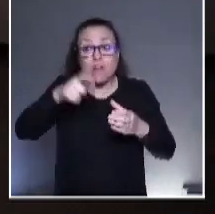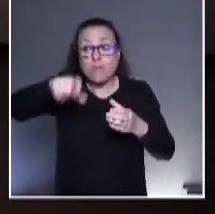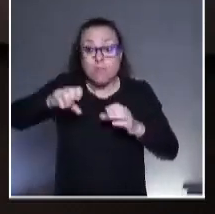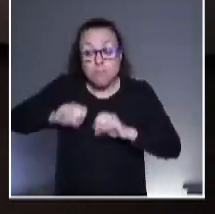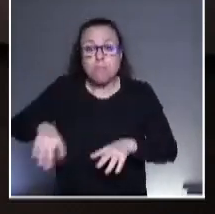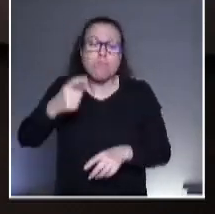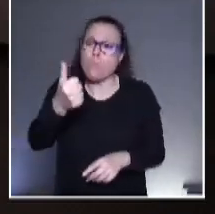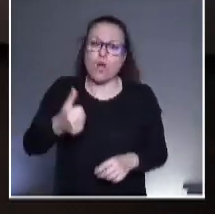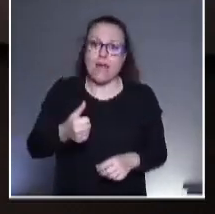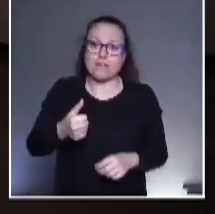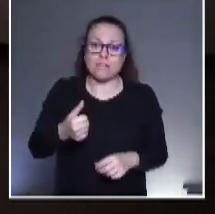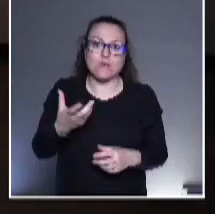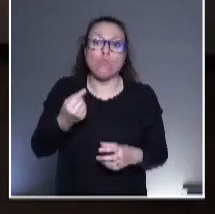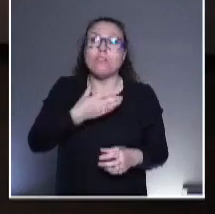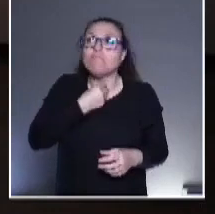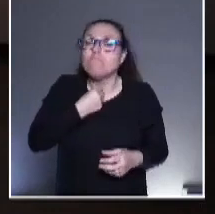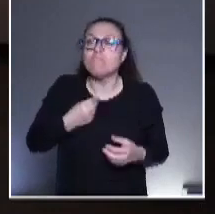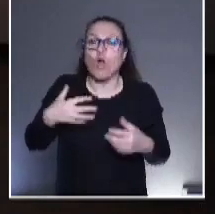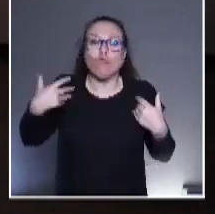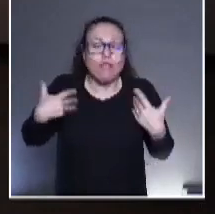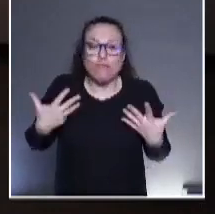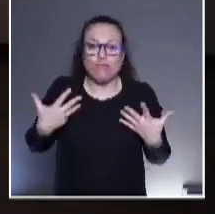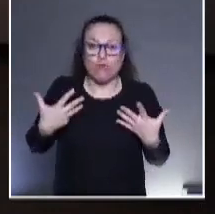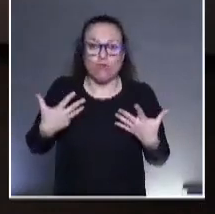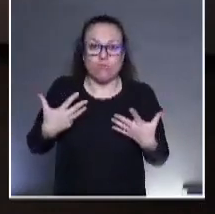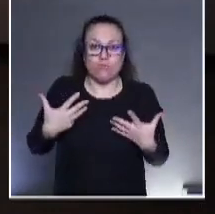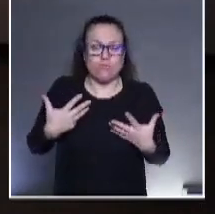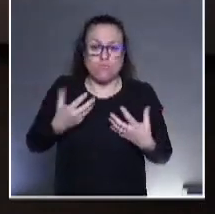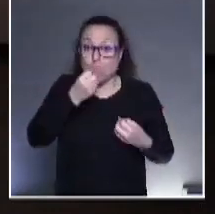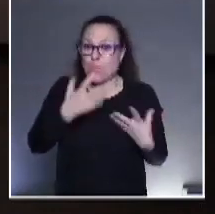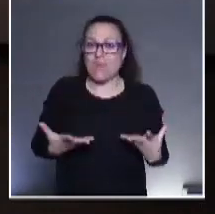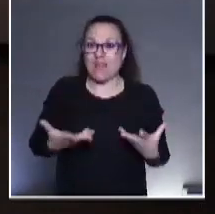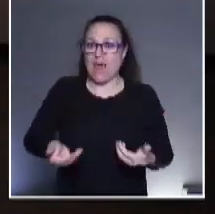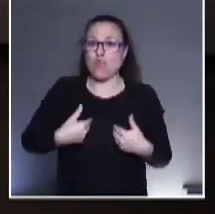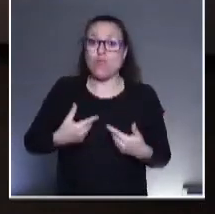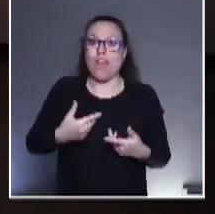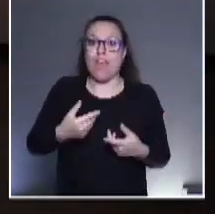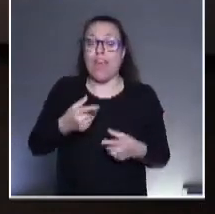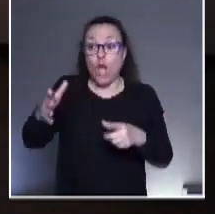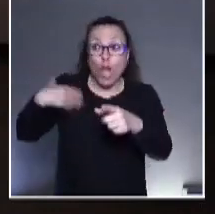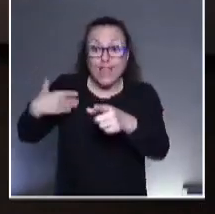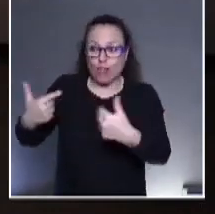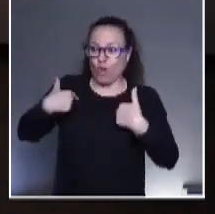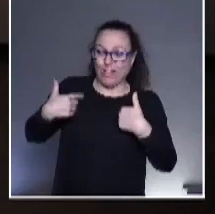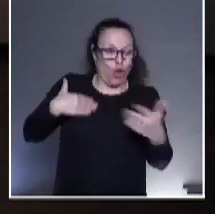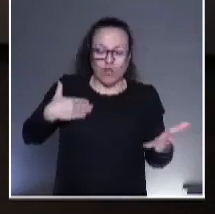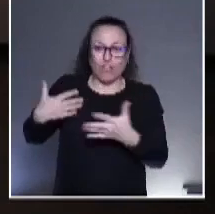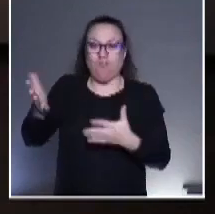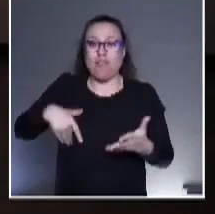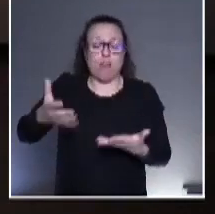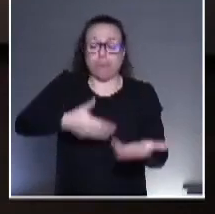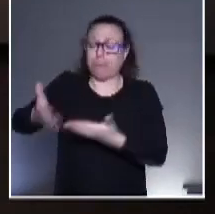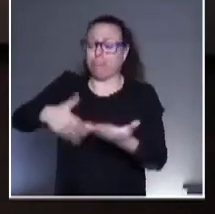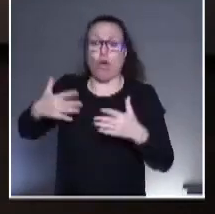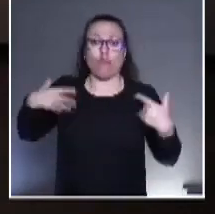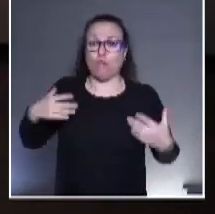hay es mucho entusiasmo. El entusiasmo es muy vírico, como sabéis, se contagia. Y hemos tenido personas, y